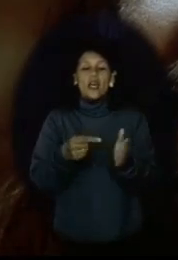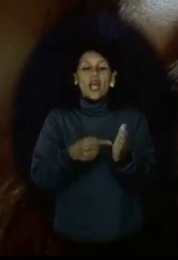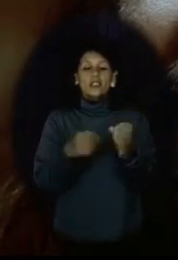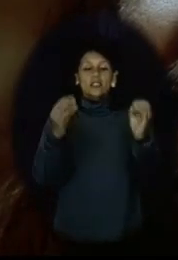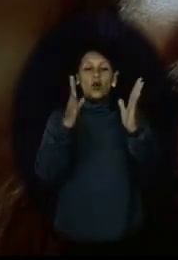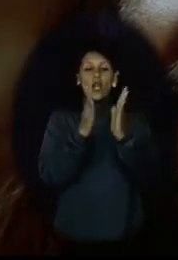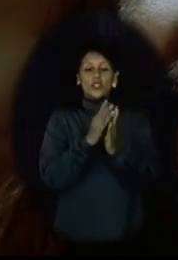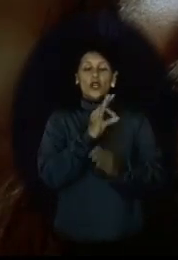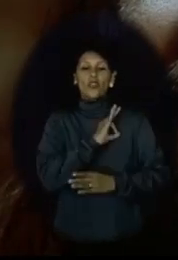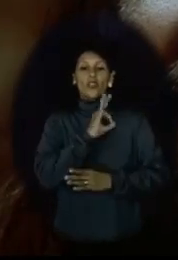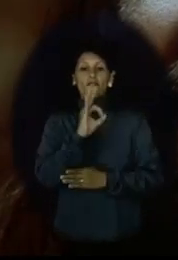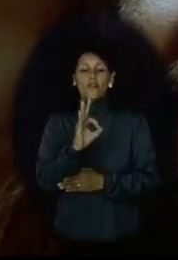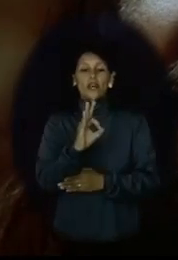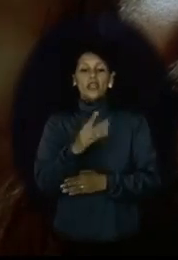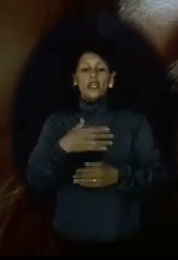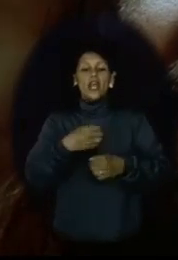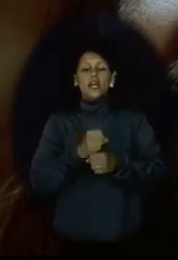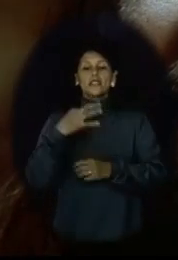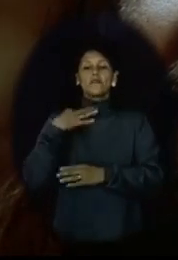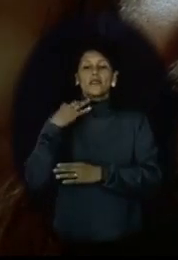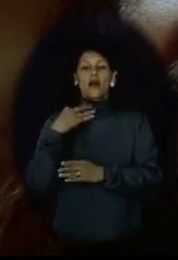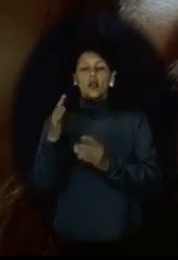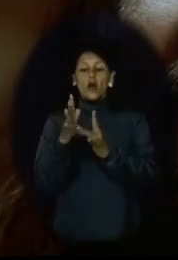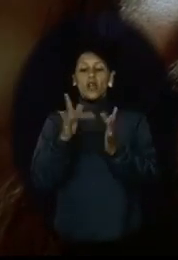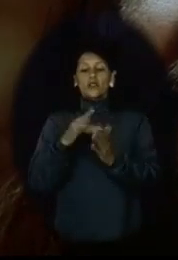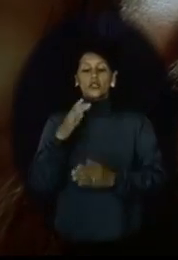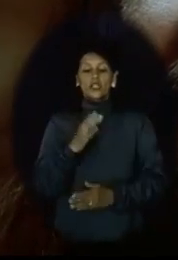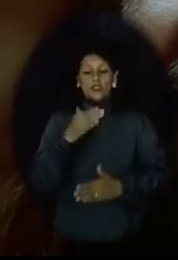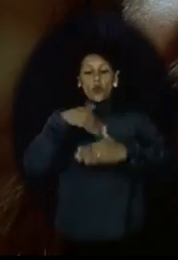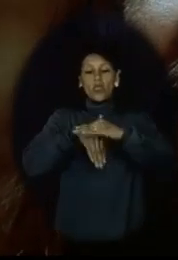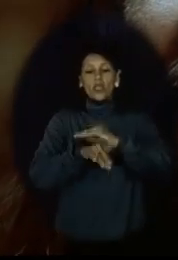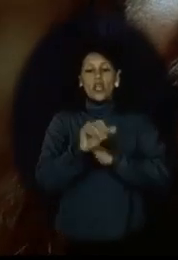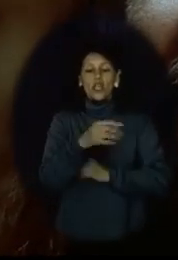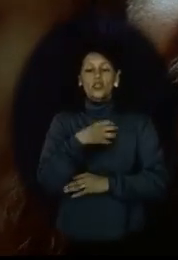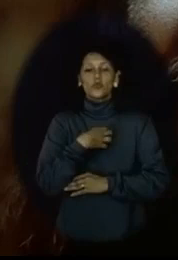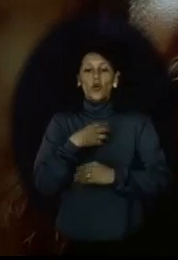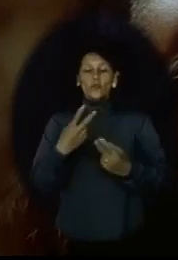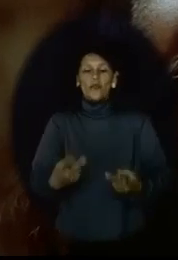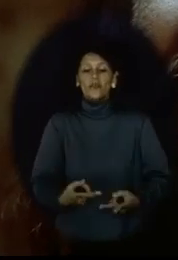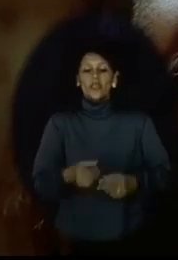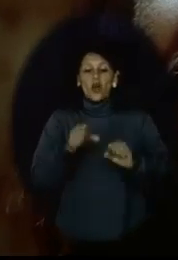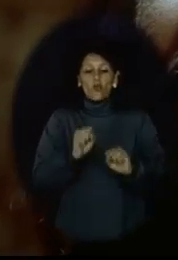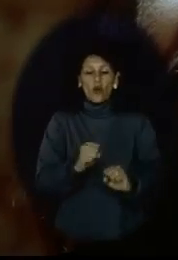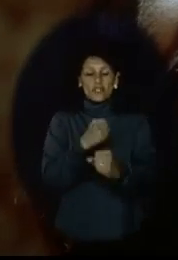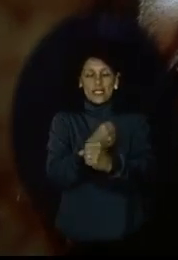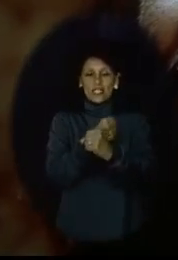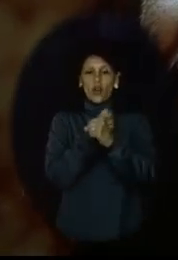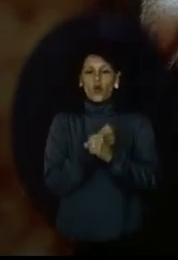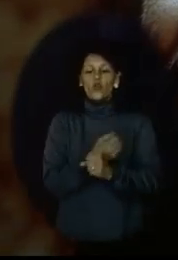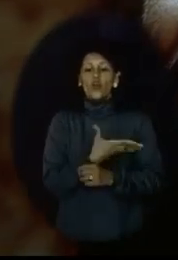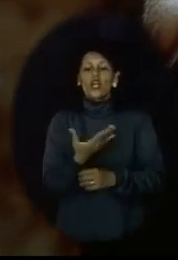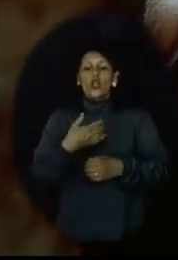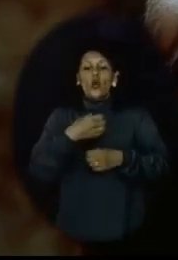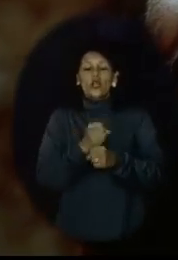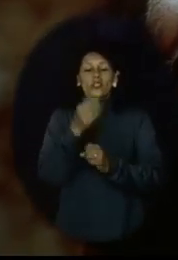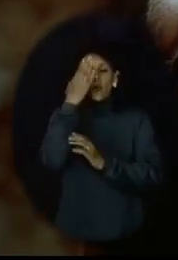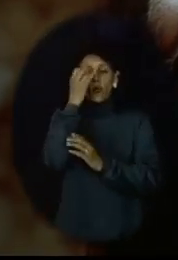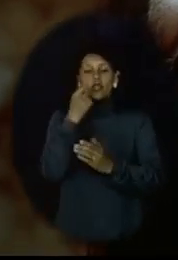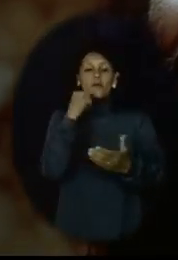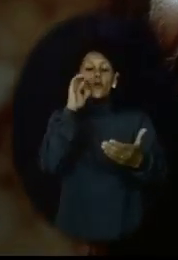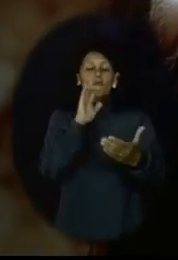Ahora que has hecho esta oración de fe y has invitado a Jesucristo a entrar en tu vida, puedes estar seguro de que